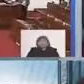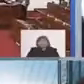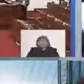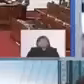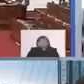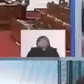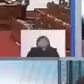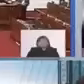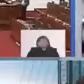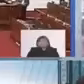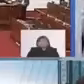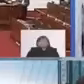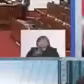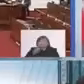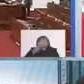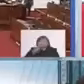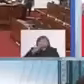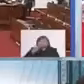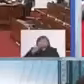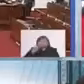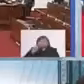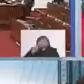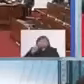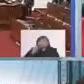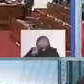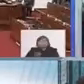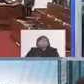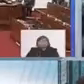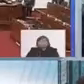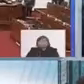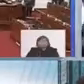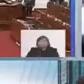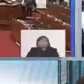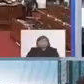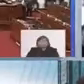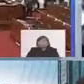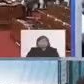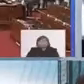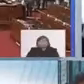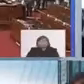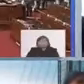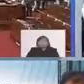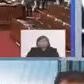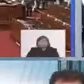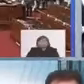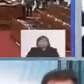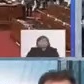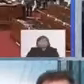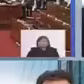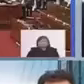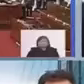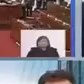la espalda a Pedro Castillo, que le eligió y que ha sido la última, por así decirlo, escudera